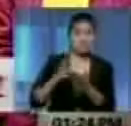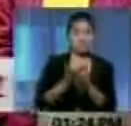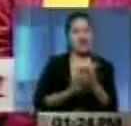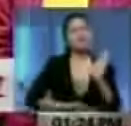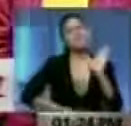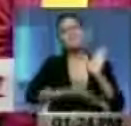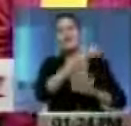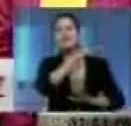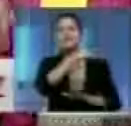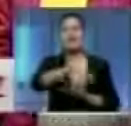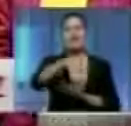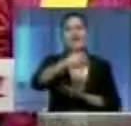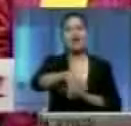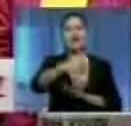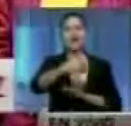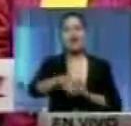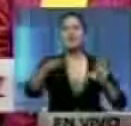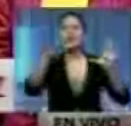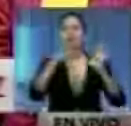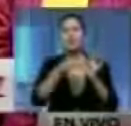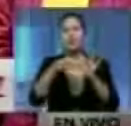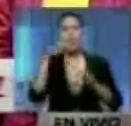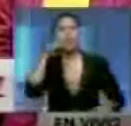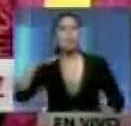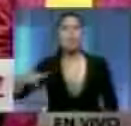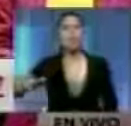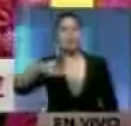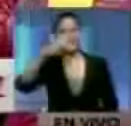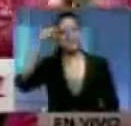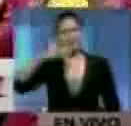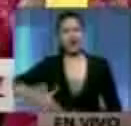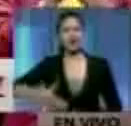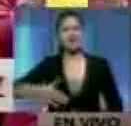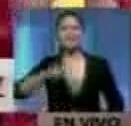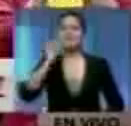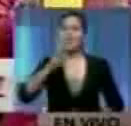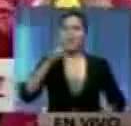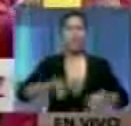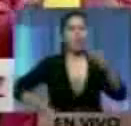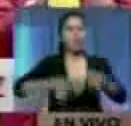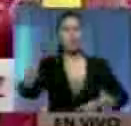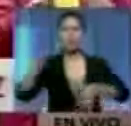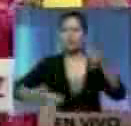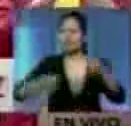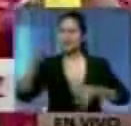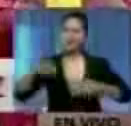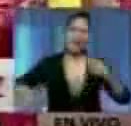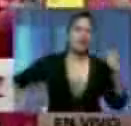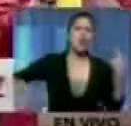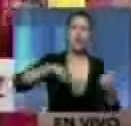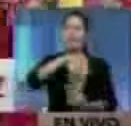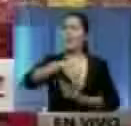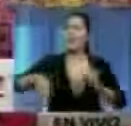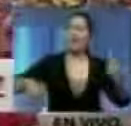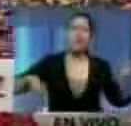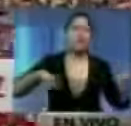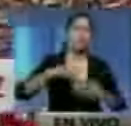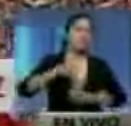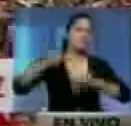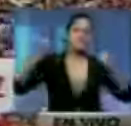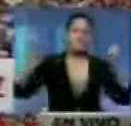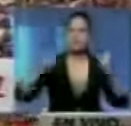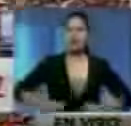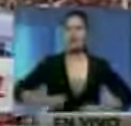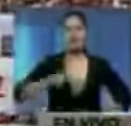váyanse a las calles en unión cívico-militar y hagan justicia y hagan la revolución más radical que se